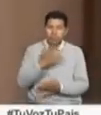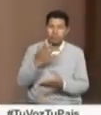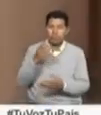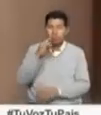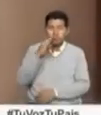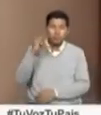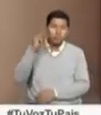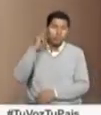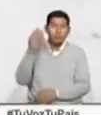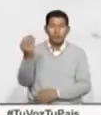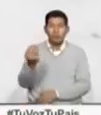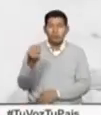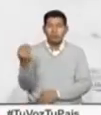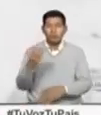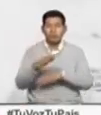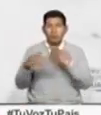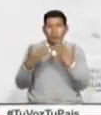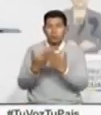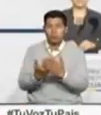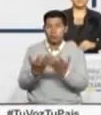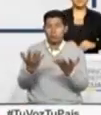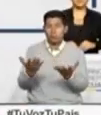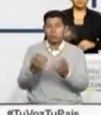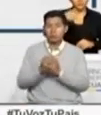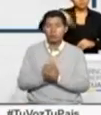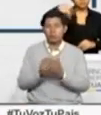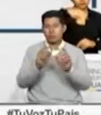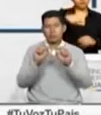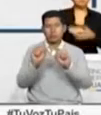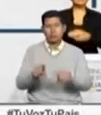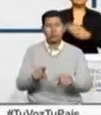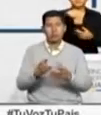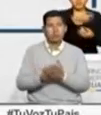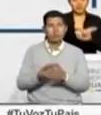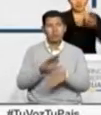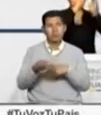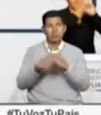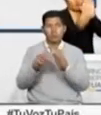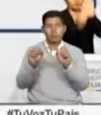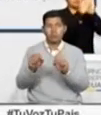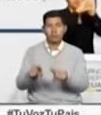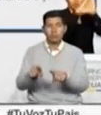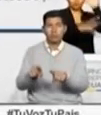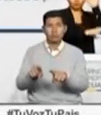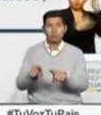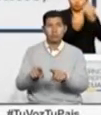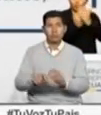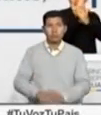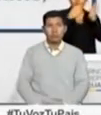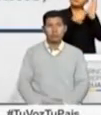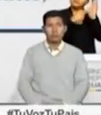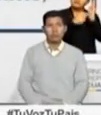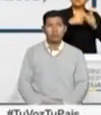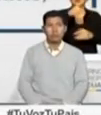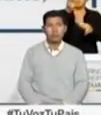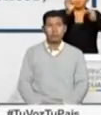busca prevenir a través de la séptima pregunta de la consulta popular propuesta por el presidente Lenín Moreno, la cual plantea que los crímenes sexuales